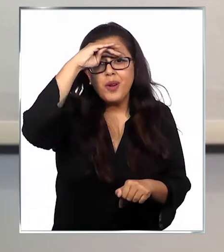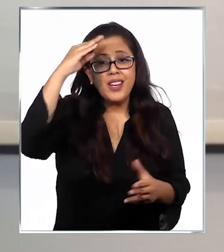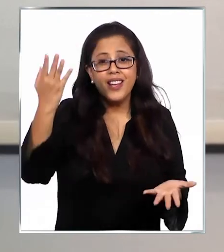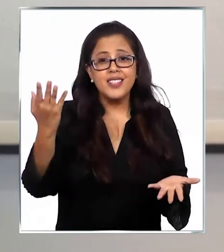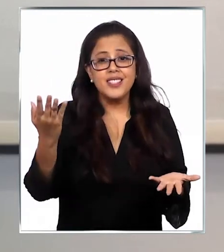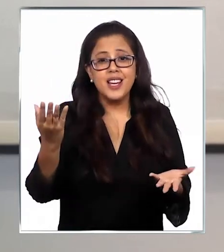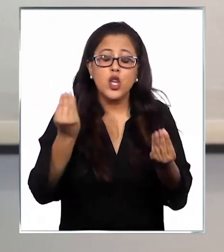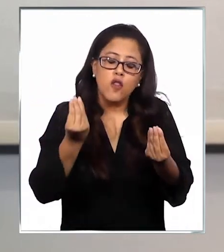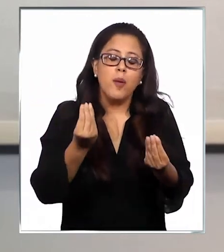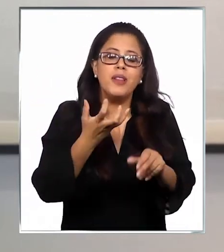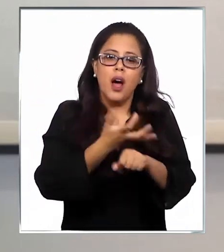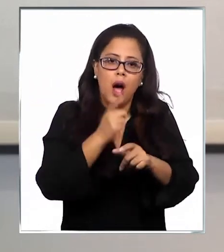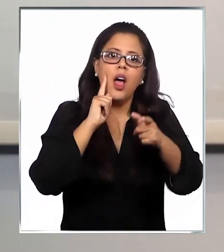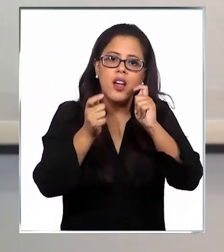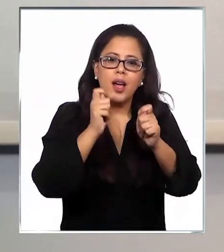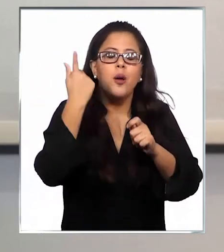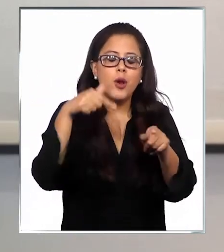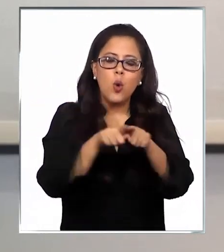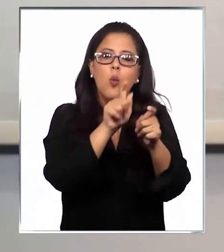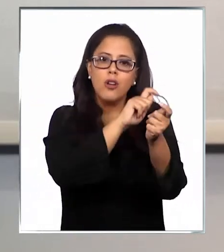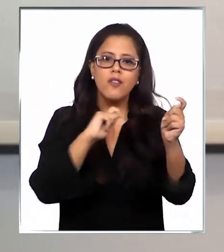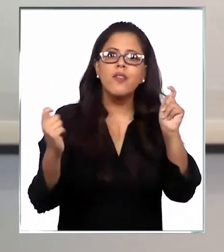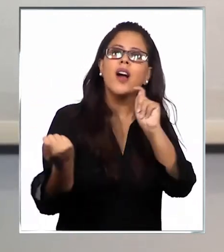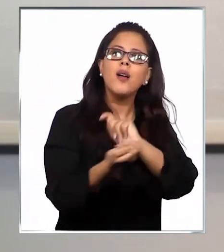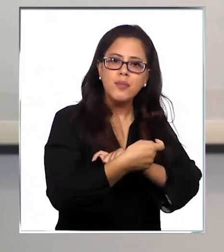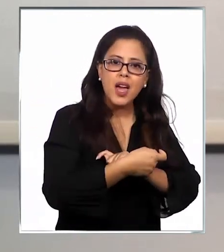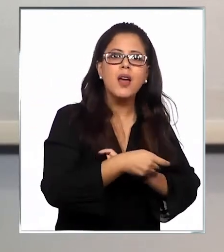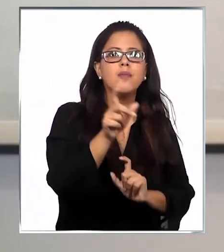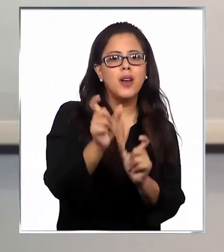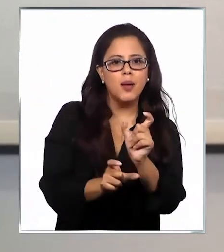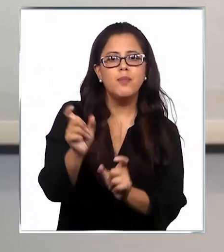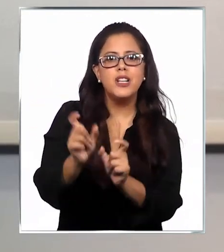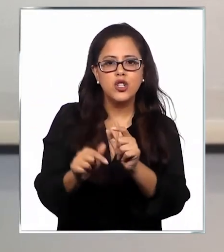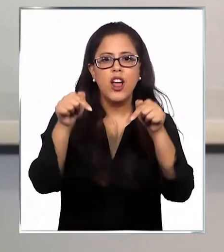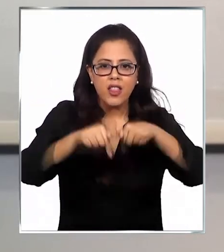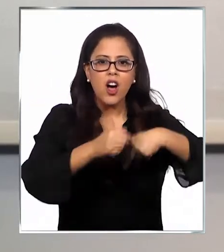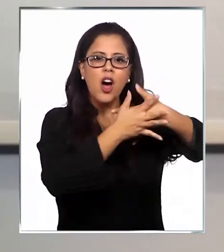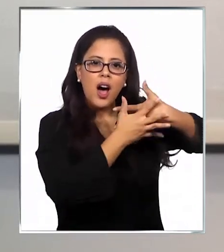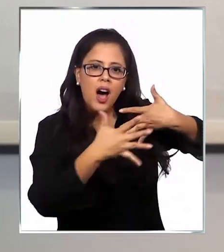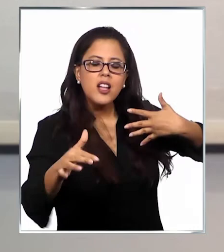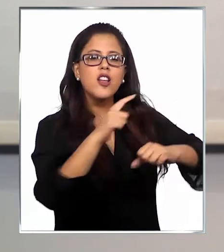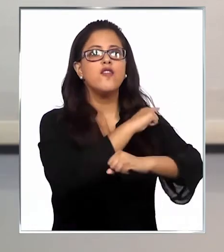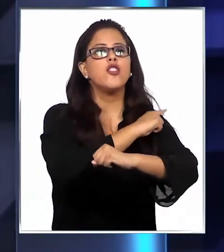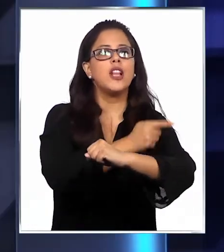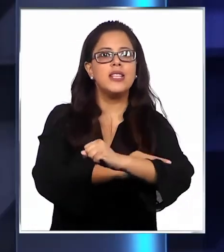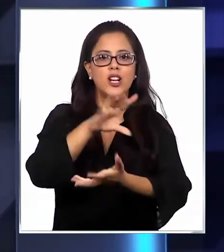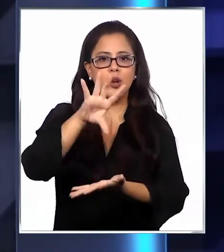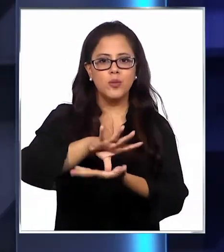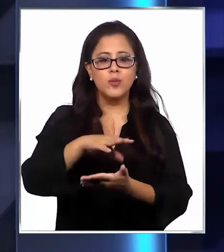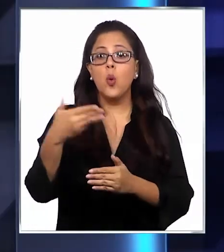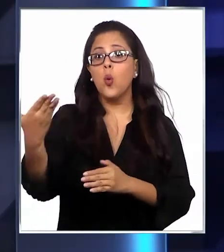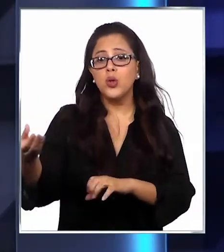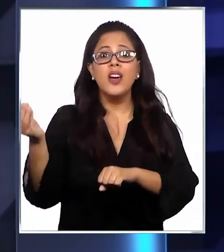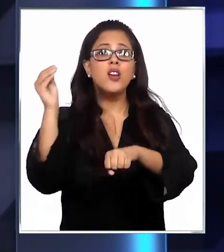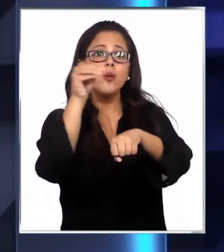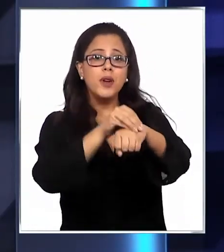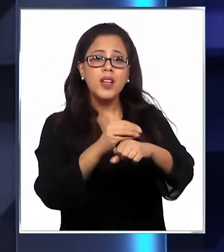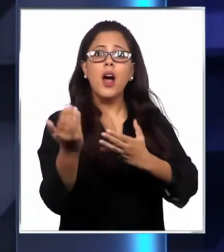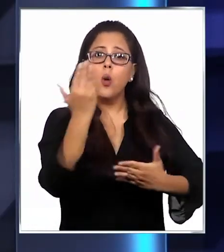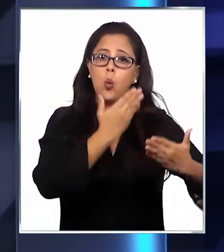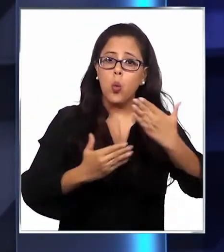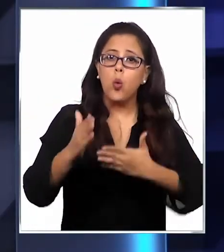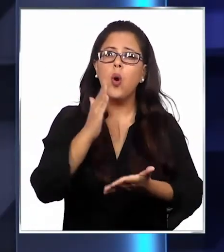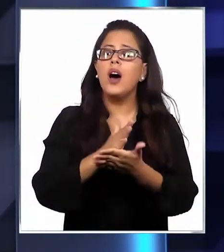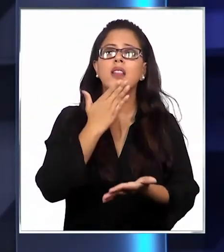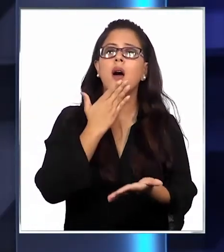está exenta de riesgo, pero que nos va a cambiar como sociedad para adelante y fortalecernos como país. ¿Usted recomendaría medidas de